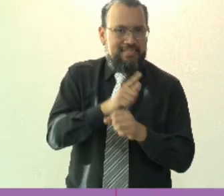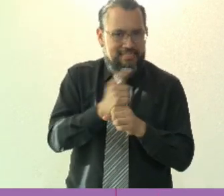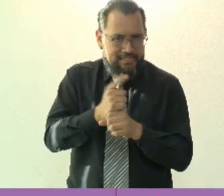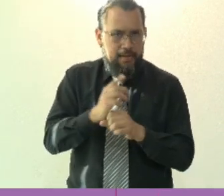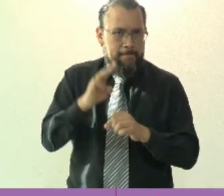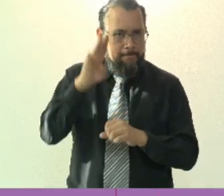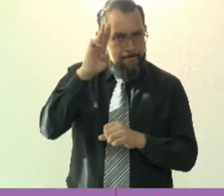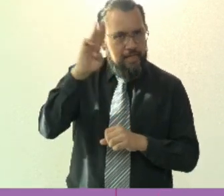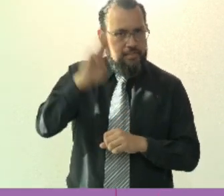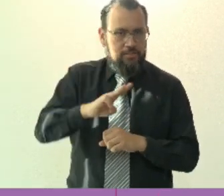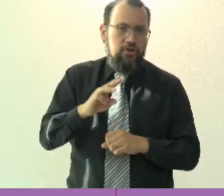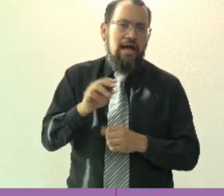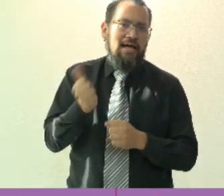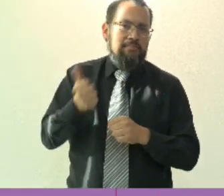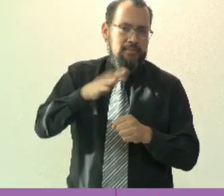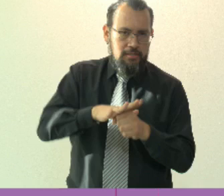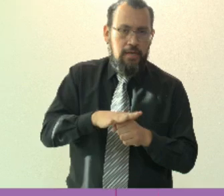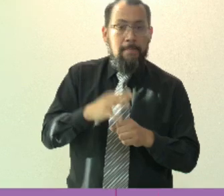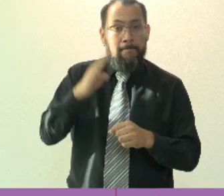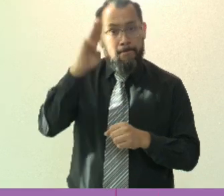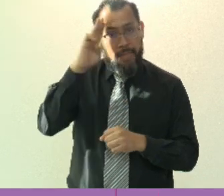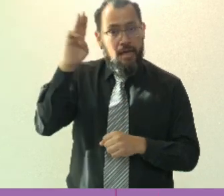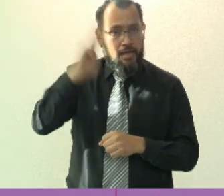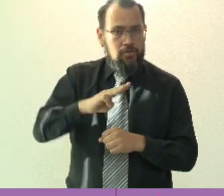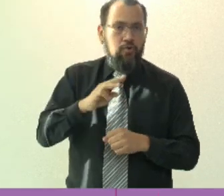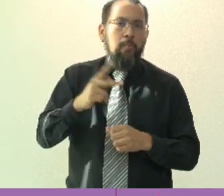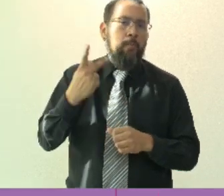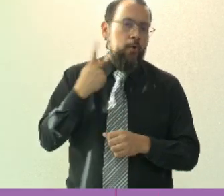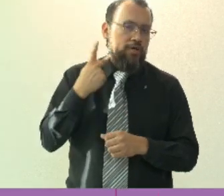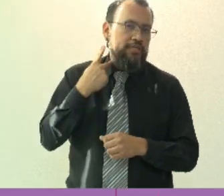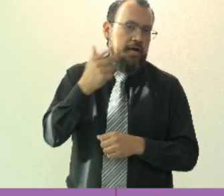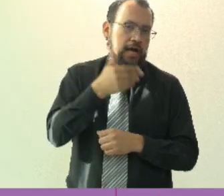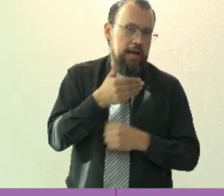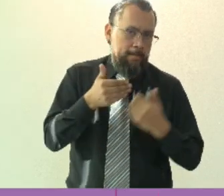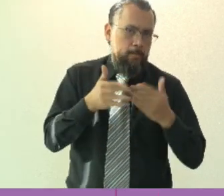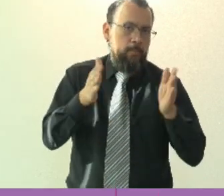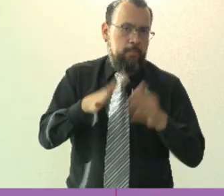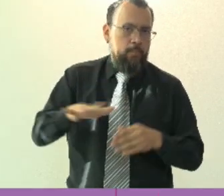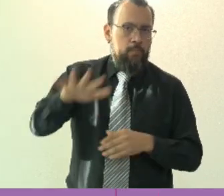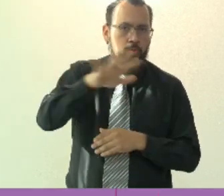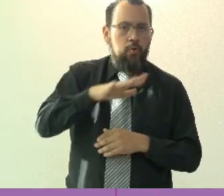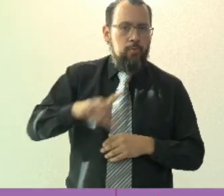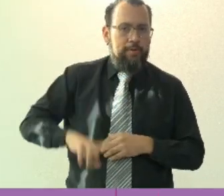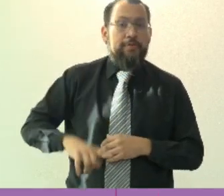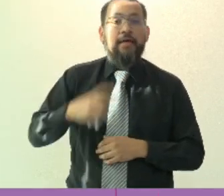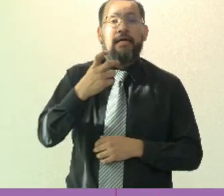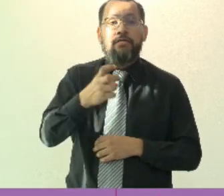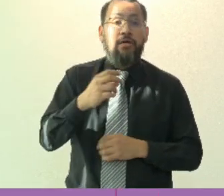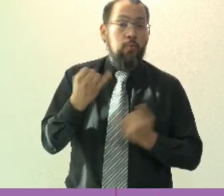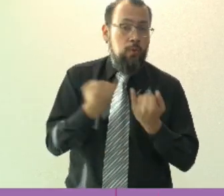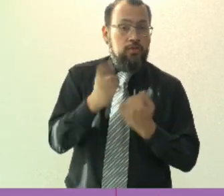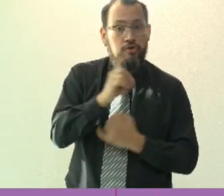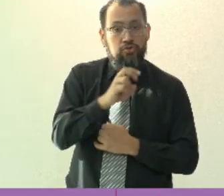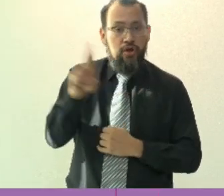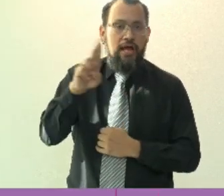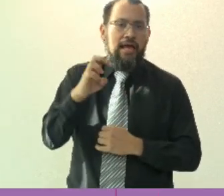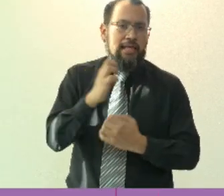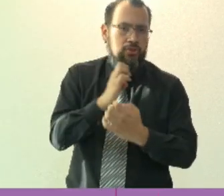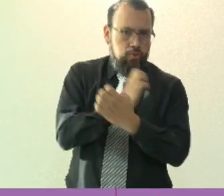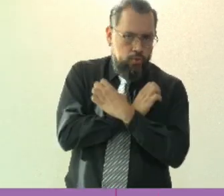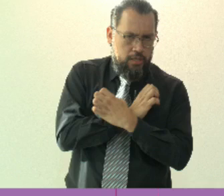Administración, es maestro en Políticas Públicas y cuenta con un doctorado en Educación, además de que tiene